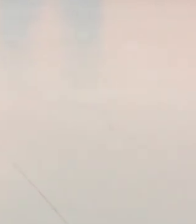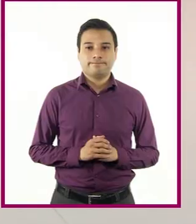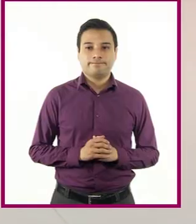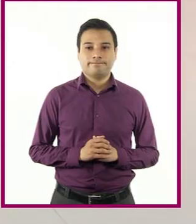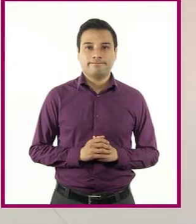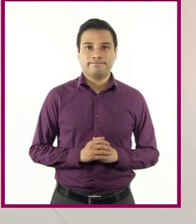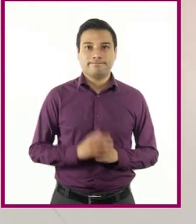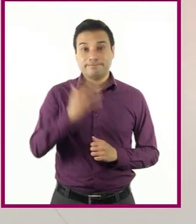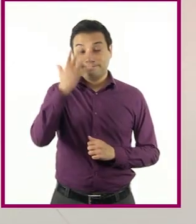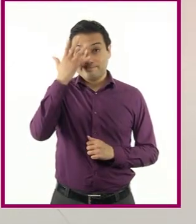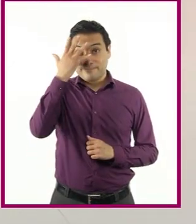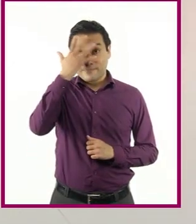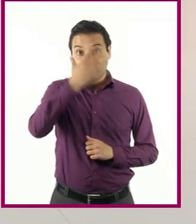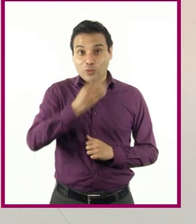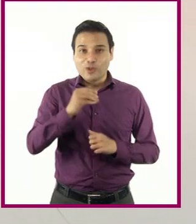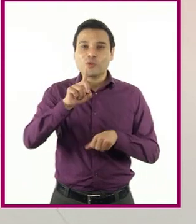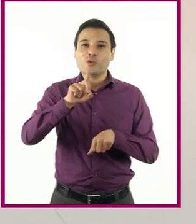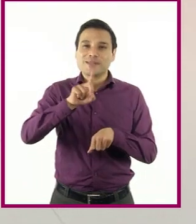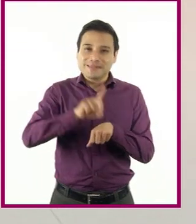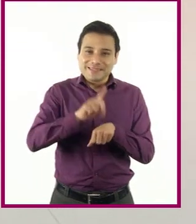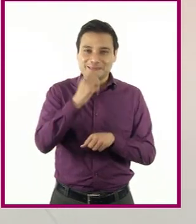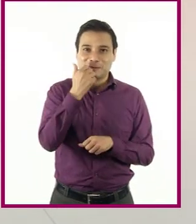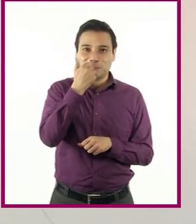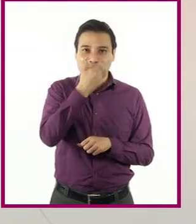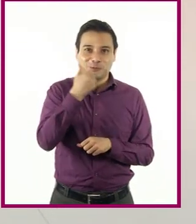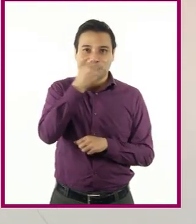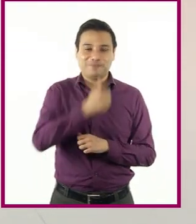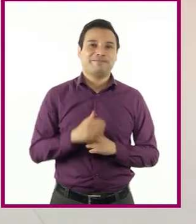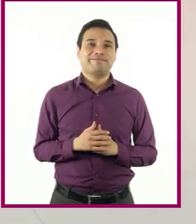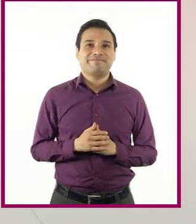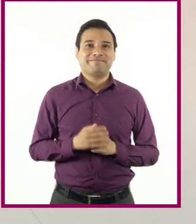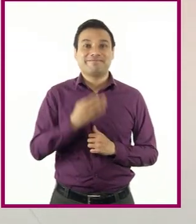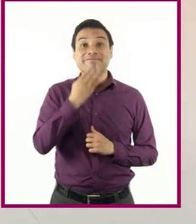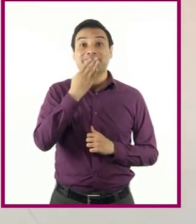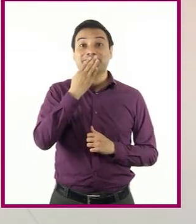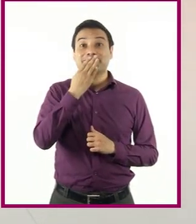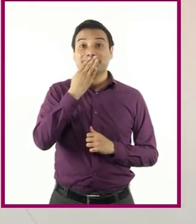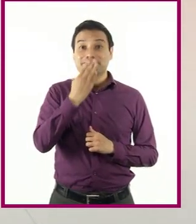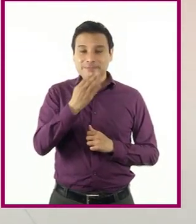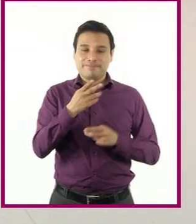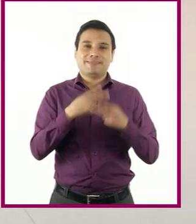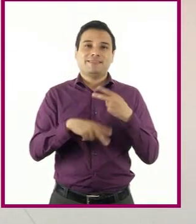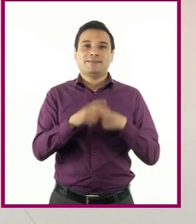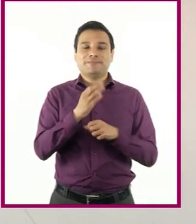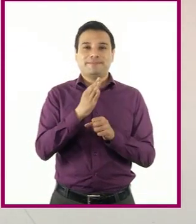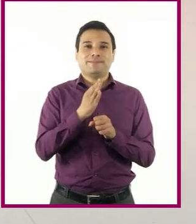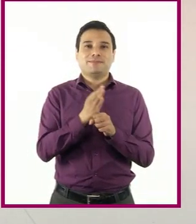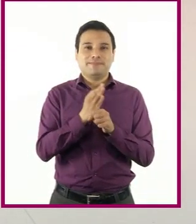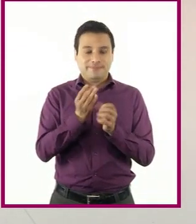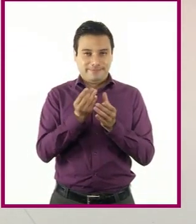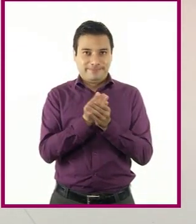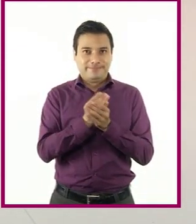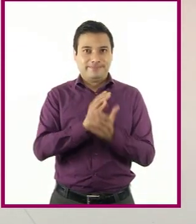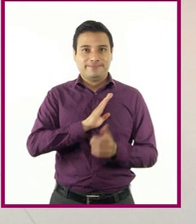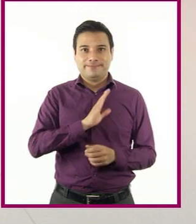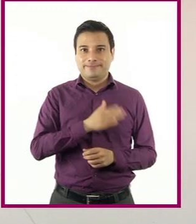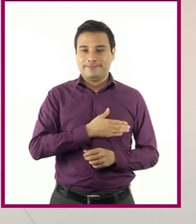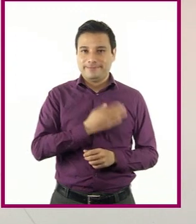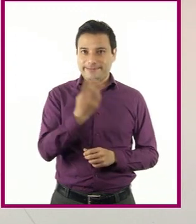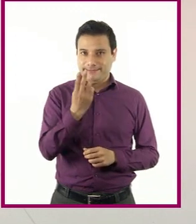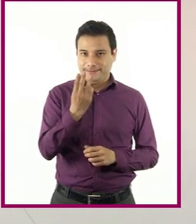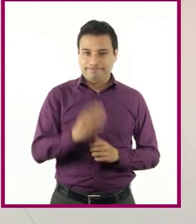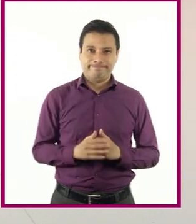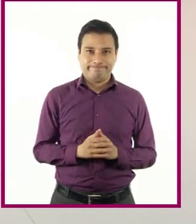Excelente día, alumnas y alumnos de secundaria. Les doy la más cordial bienvenida a la sesión de Lengua Materna 3. Soy